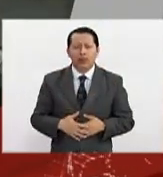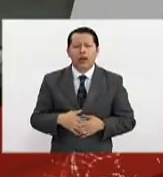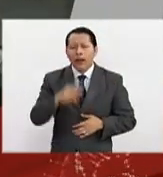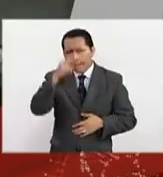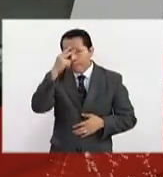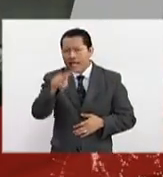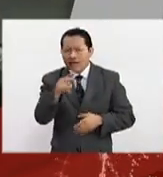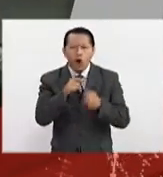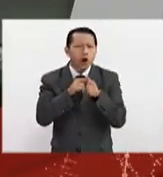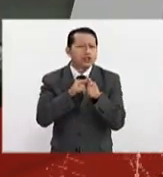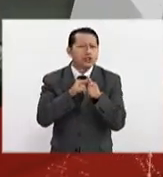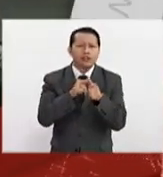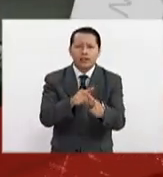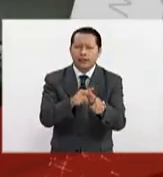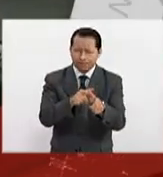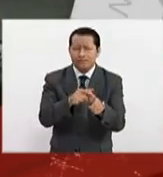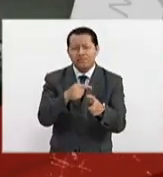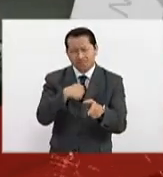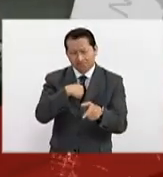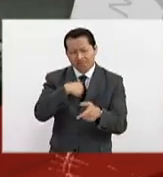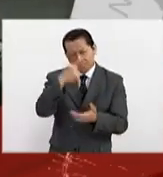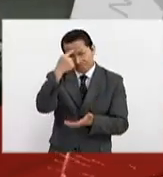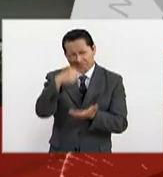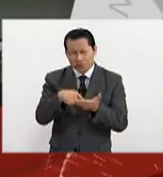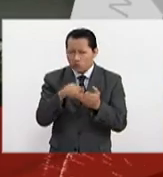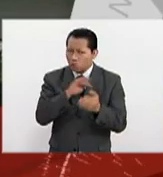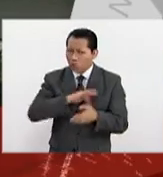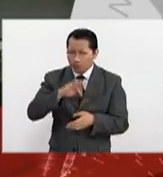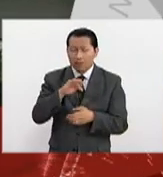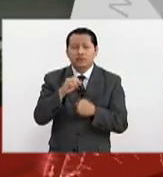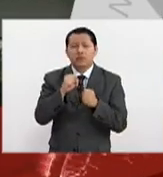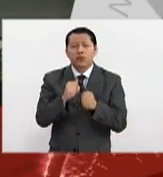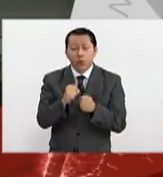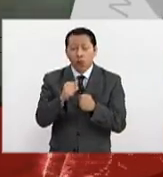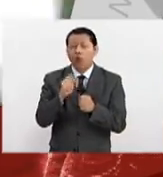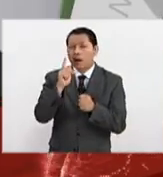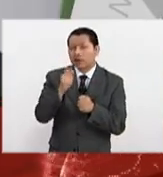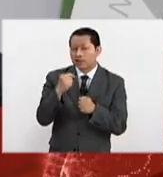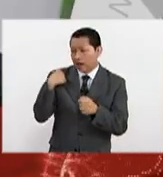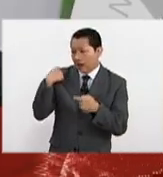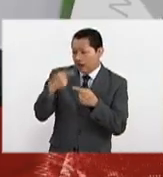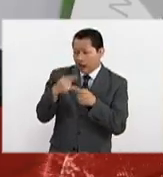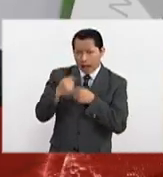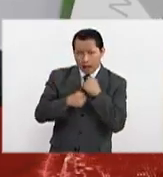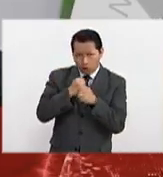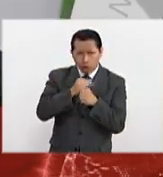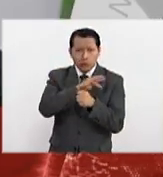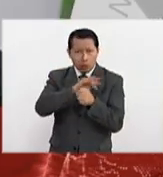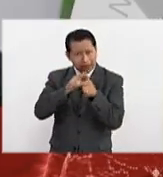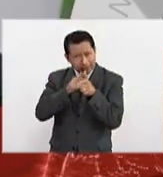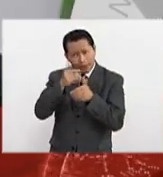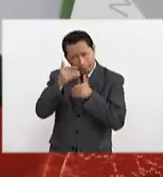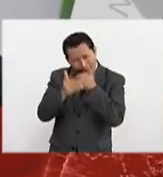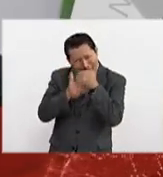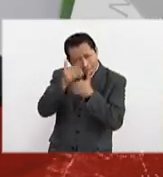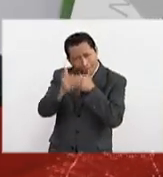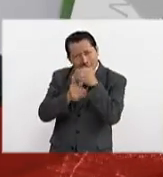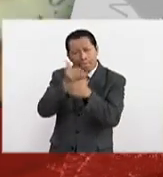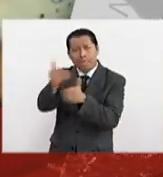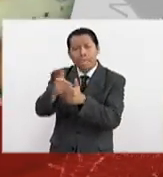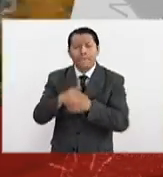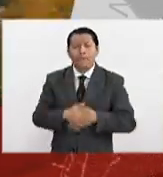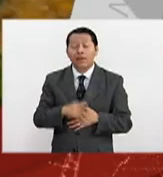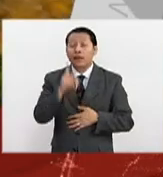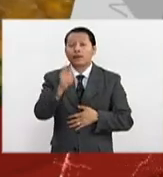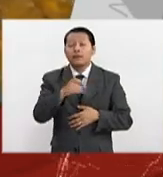todavía escalar la posición que México ha venido logrando en los últimos años. El presidente Enrique Peña Nieto afirma que la mejor forma de apoyar a